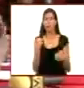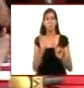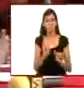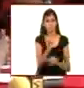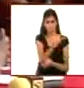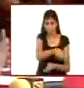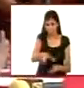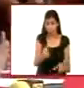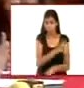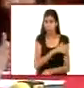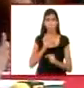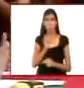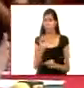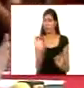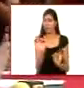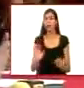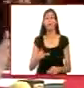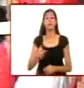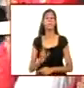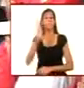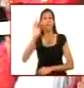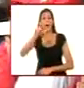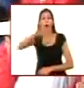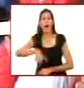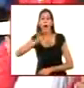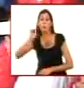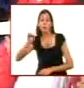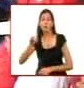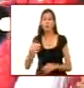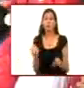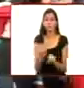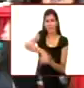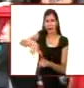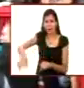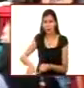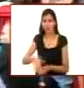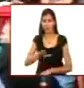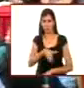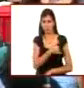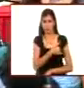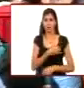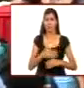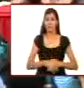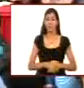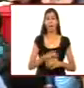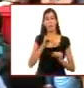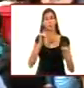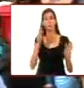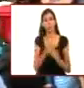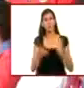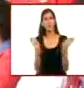oposición, tomó la palabra el sector obrero bolivariano universitario, que fijó posición sobre la transformación